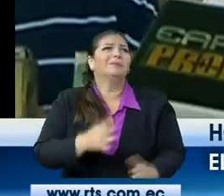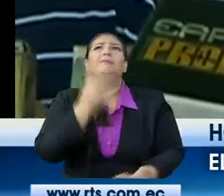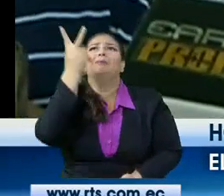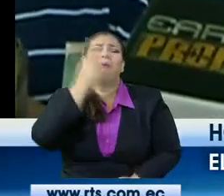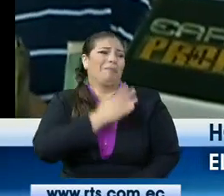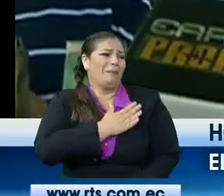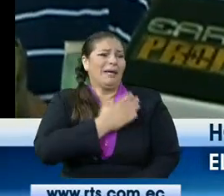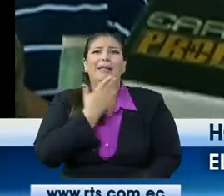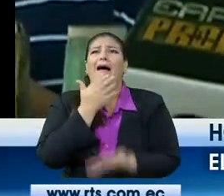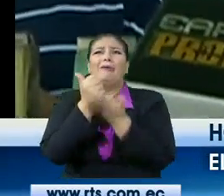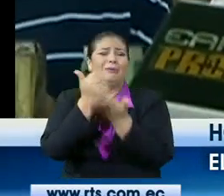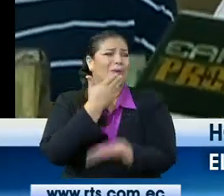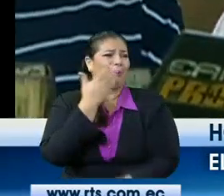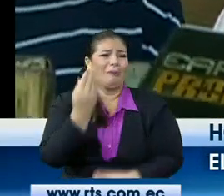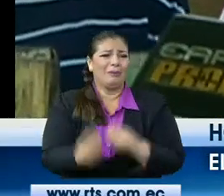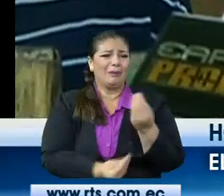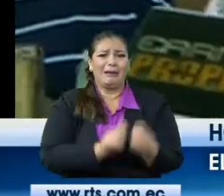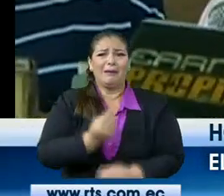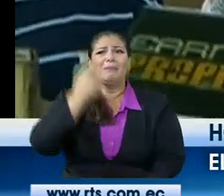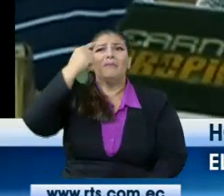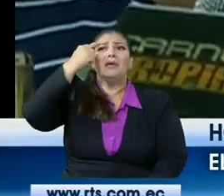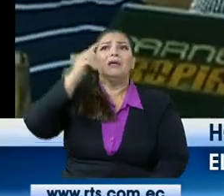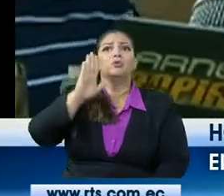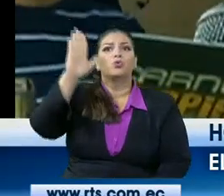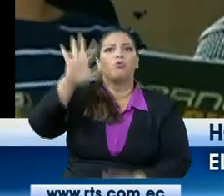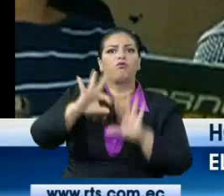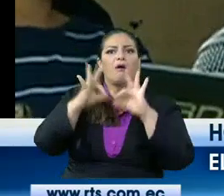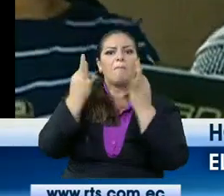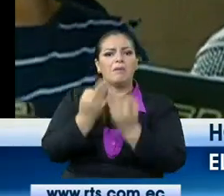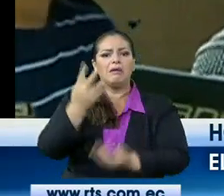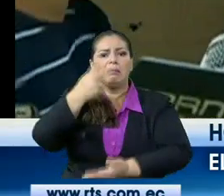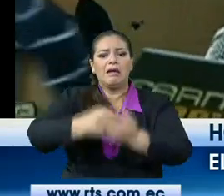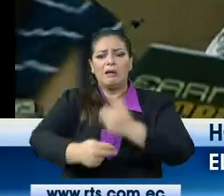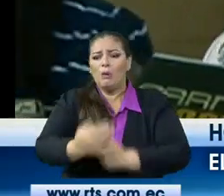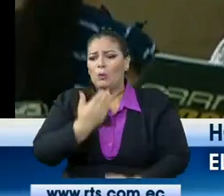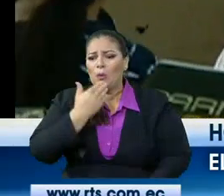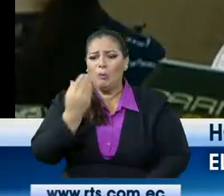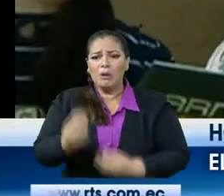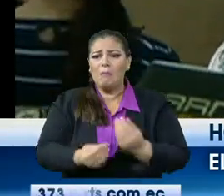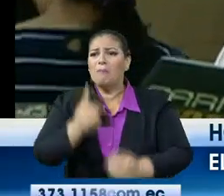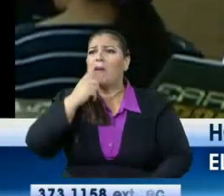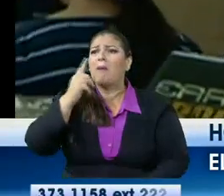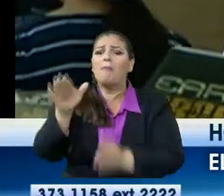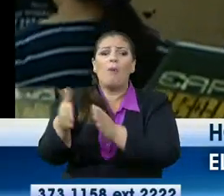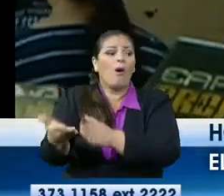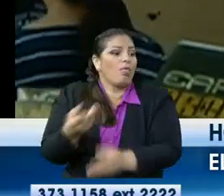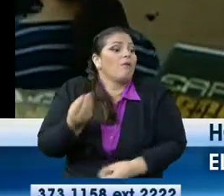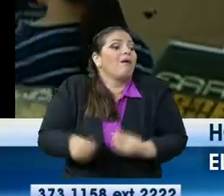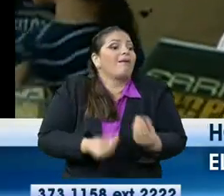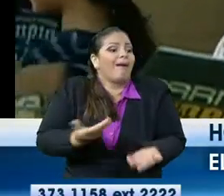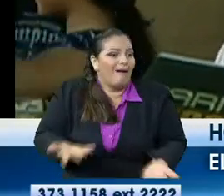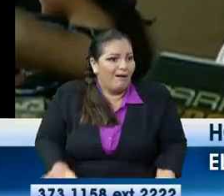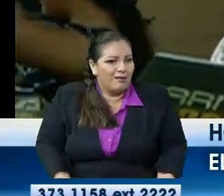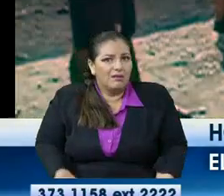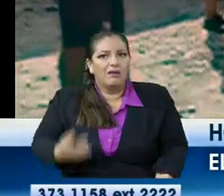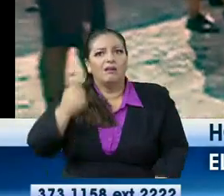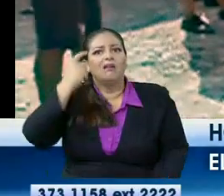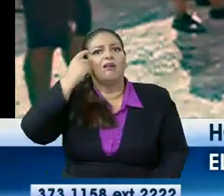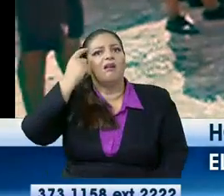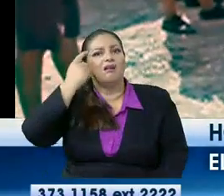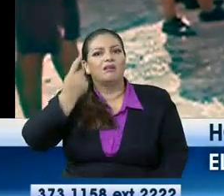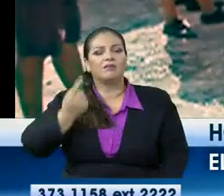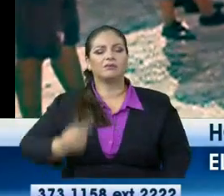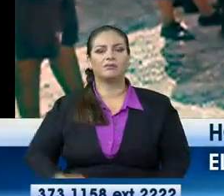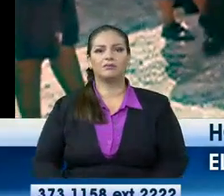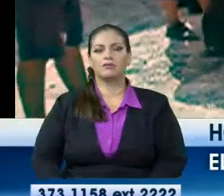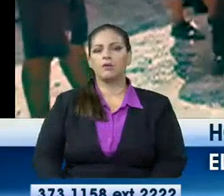ver, pero no podíamos... Pensaba yo en sus hijos. No pensaba en sus hijos, que le podía pasar algo y dejar a sus hijos huérfanos. La Policía